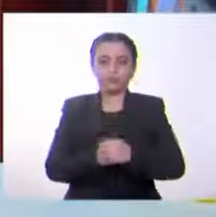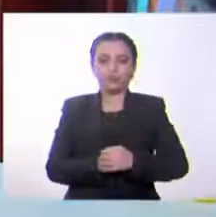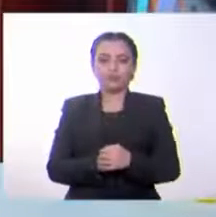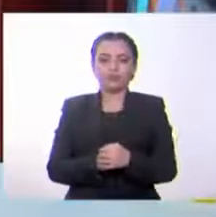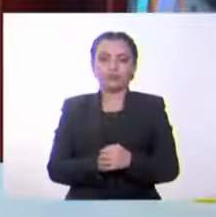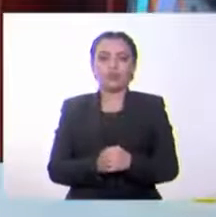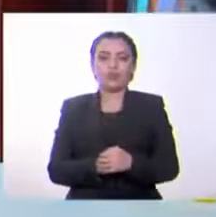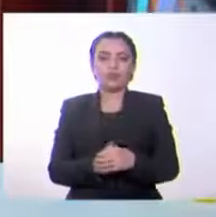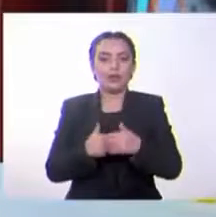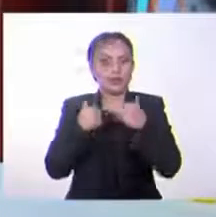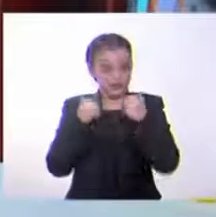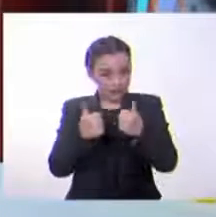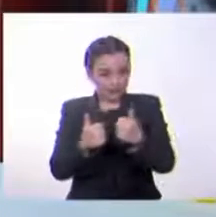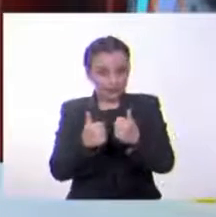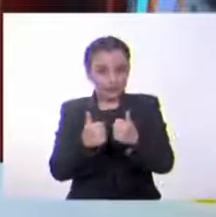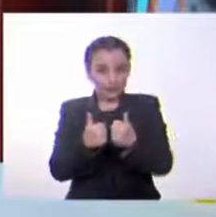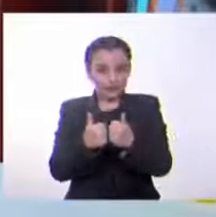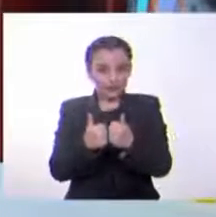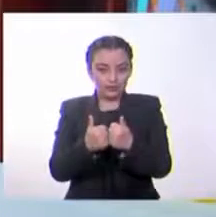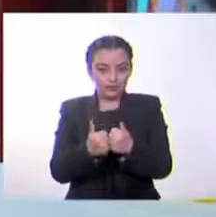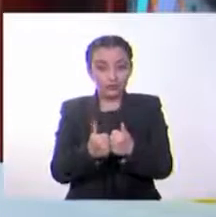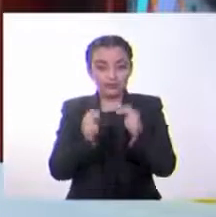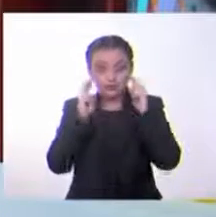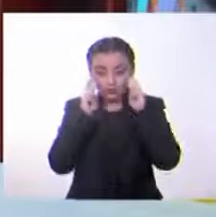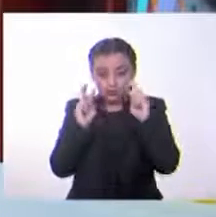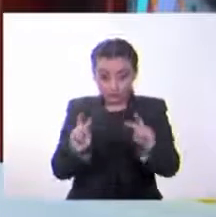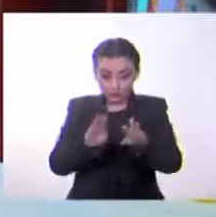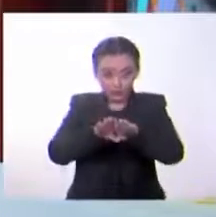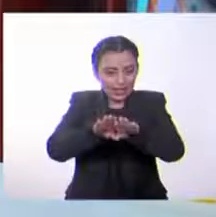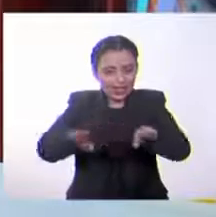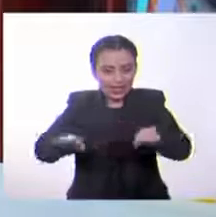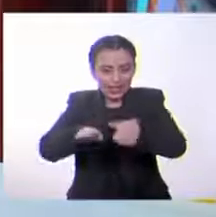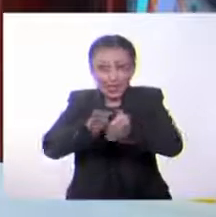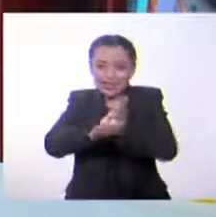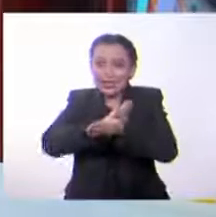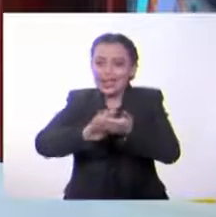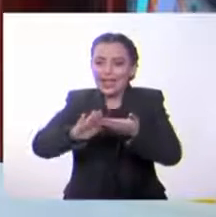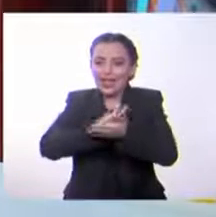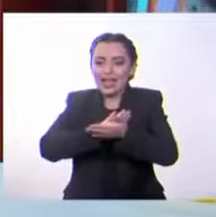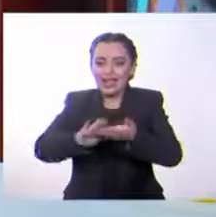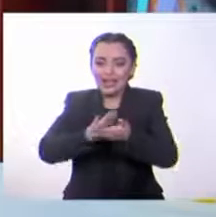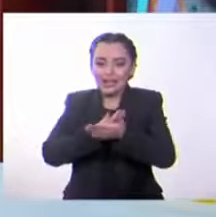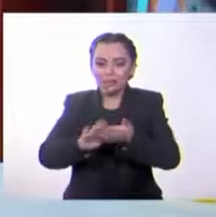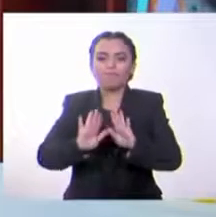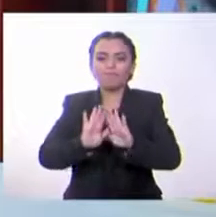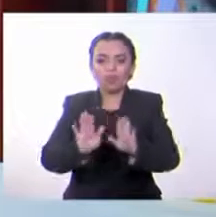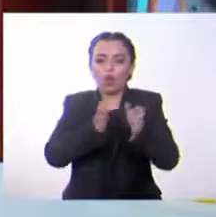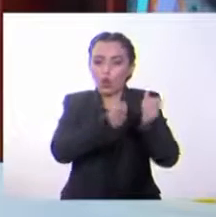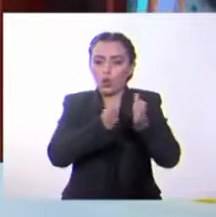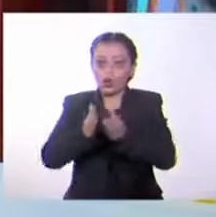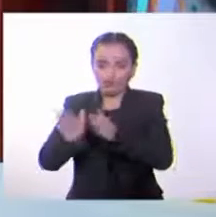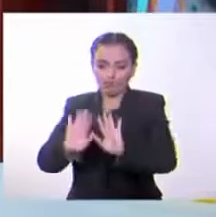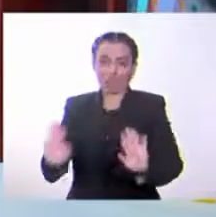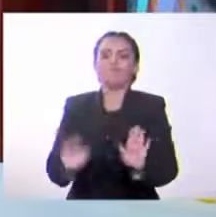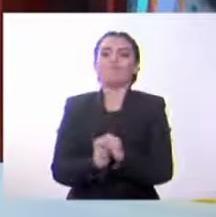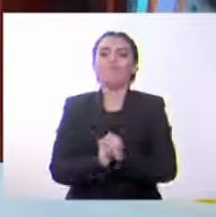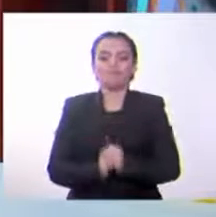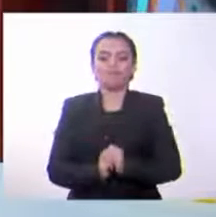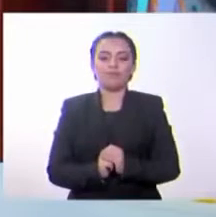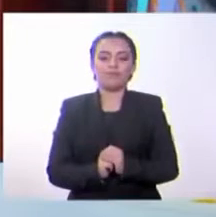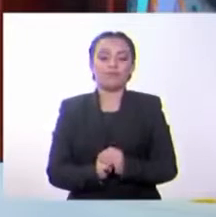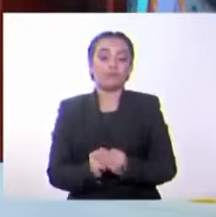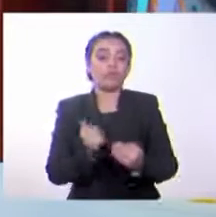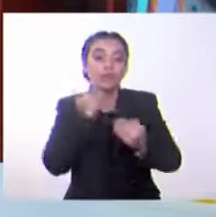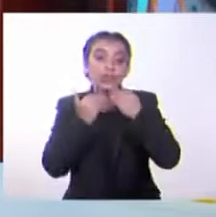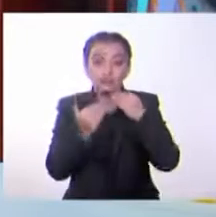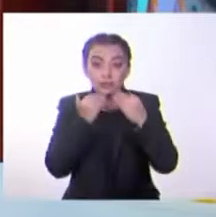Muy bien, como ya puedes observar, ya limpiamos, ya tenemos un poco de orden acá. La explicación de